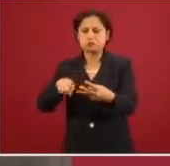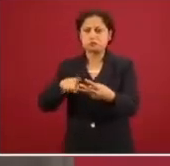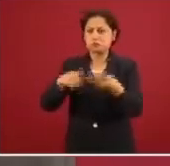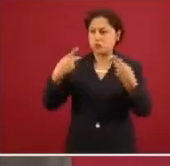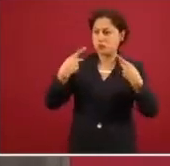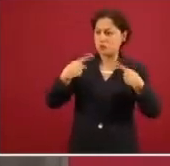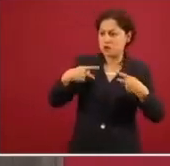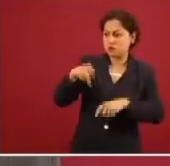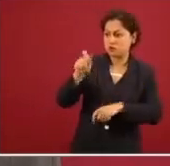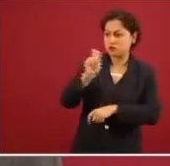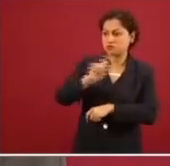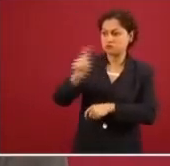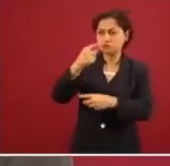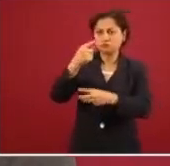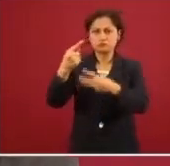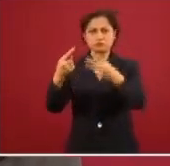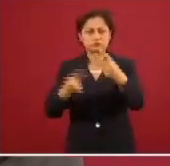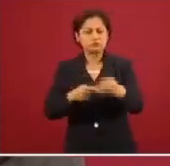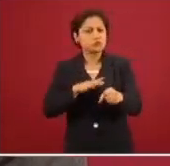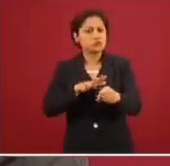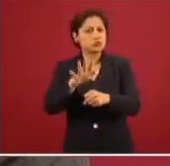curar a todos, salvar vidas.